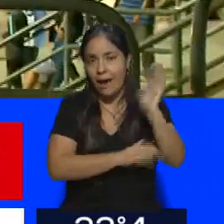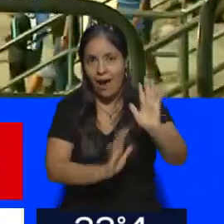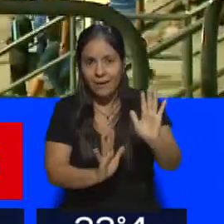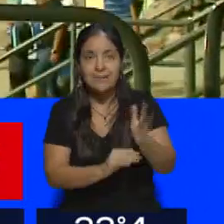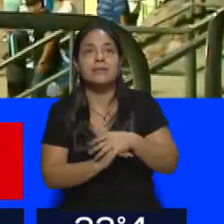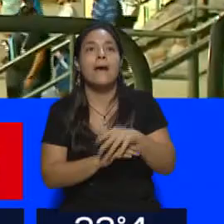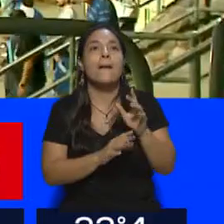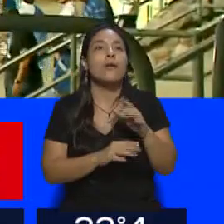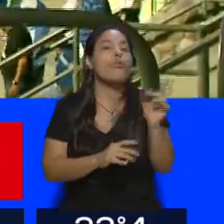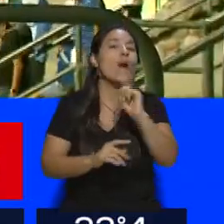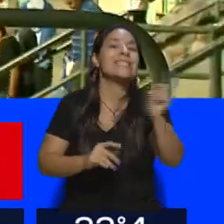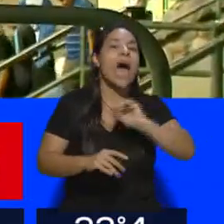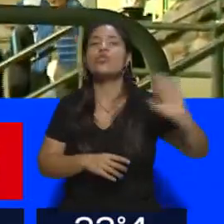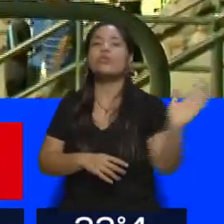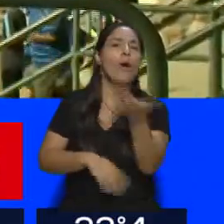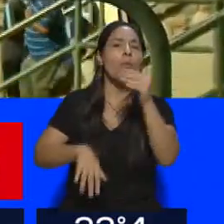más bravos.